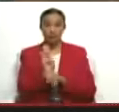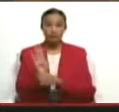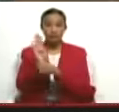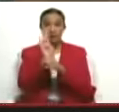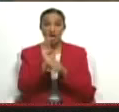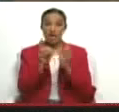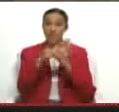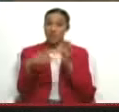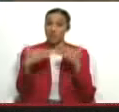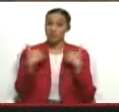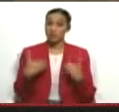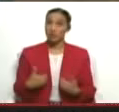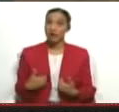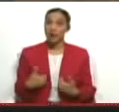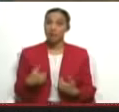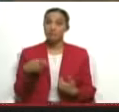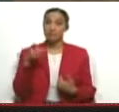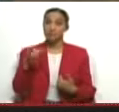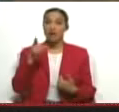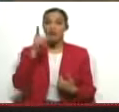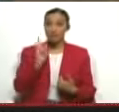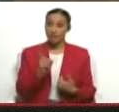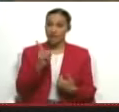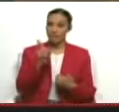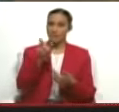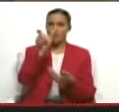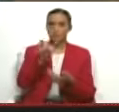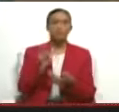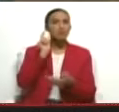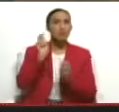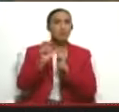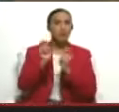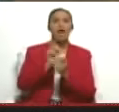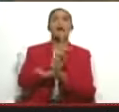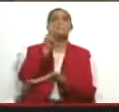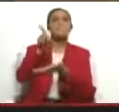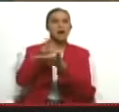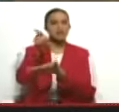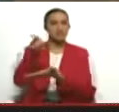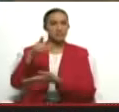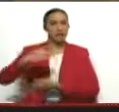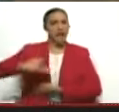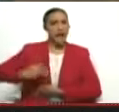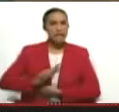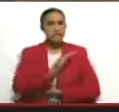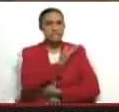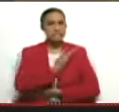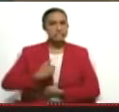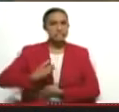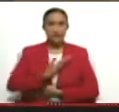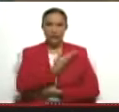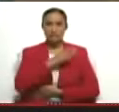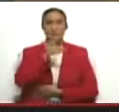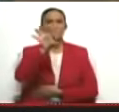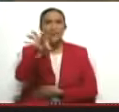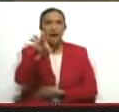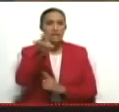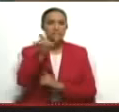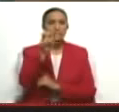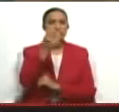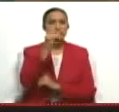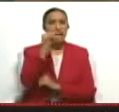en gasa en el terreno porque tienen una especie de de